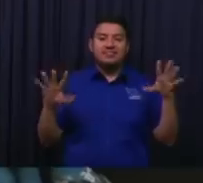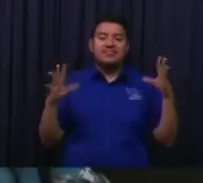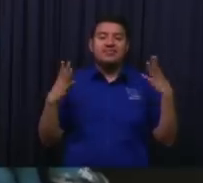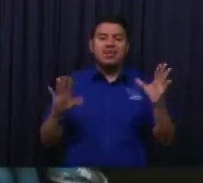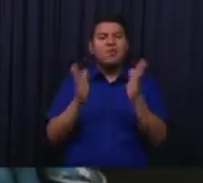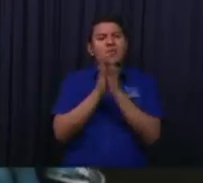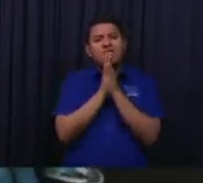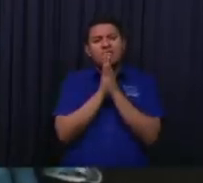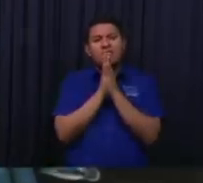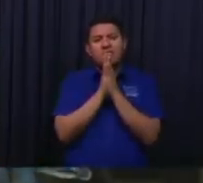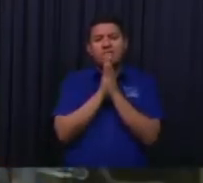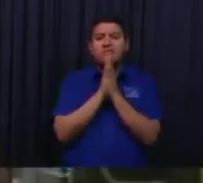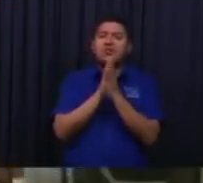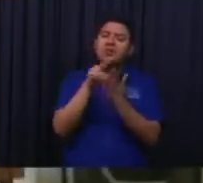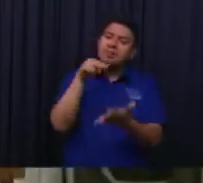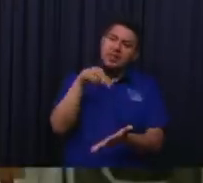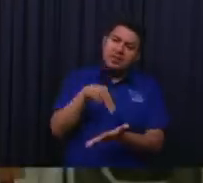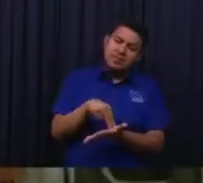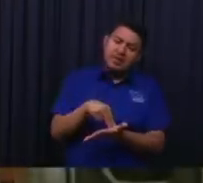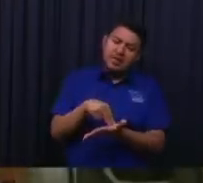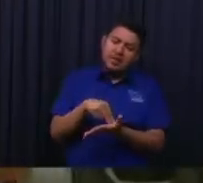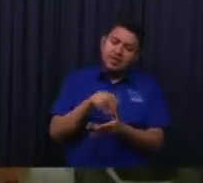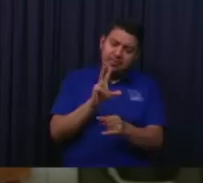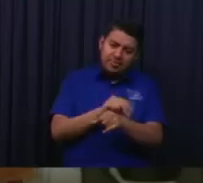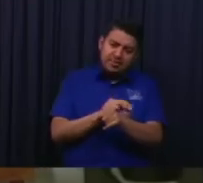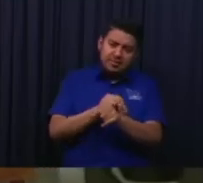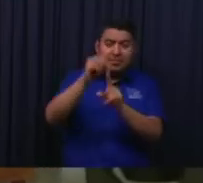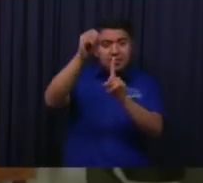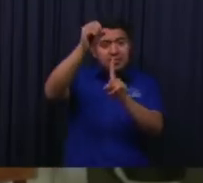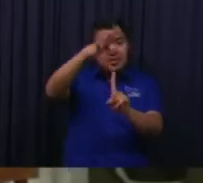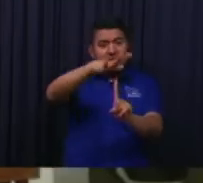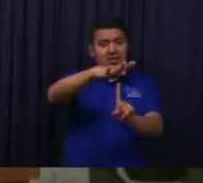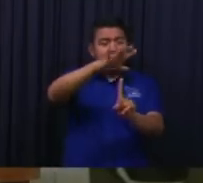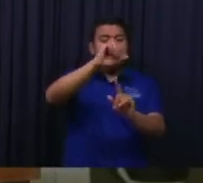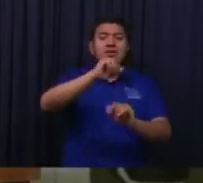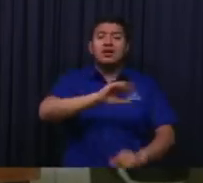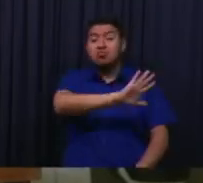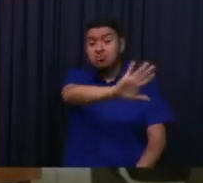Póngase de pie, por favor, déjeme bendecirlo en el nombre de Jesús. Me hace falta un montón de viñas,